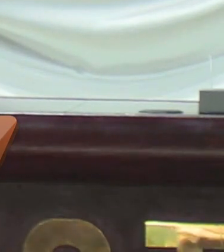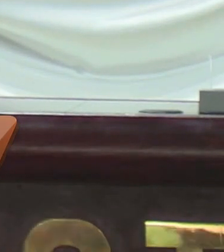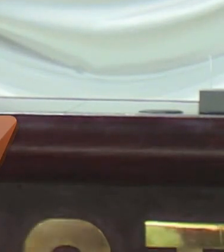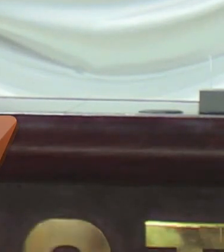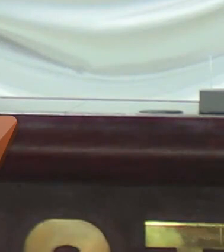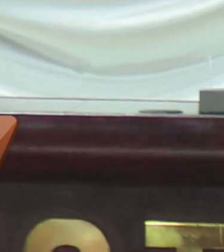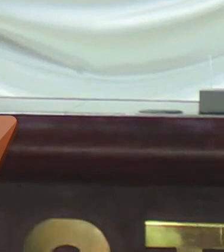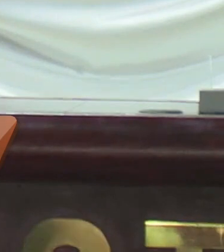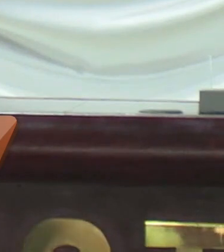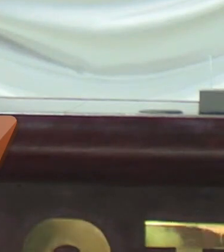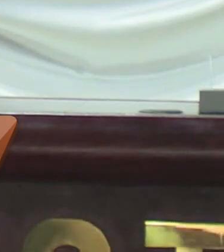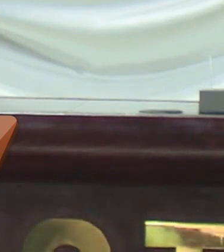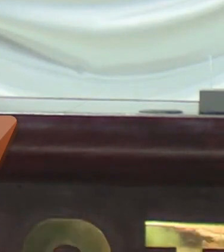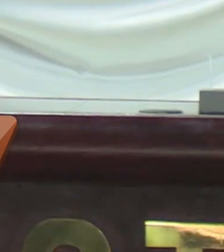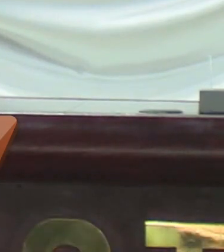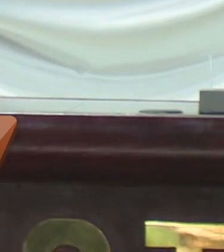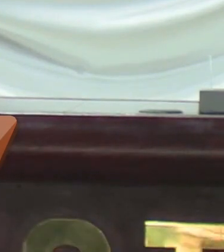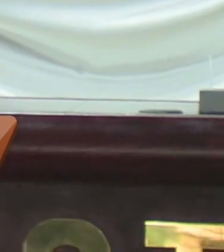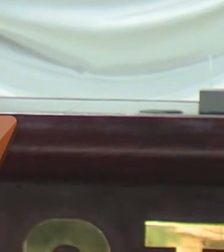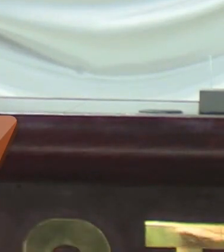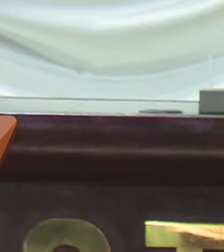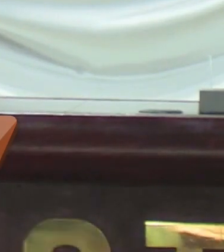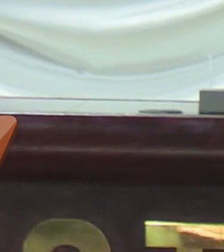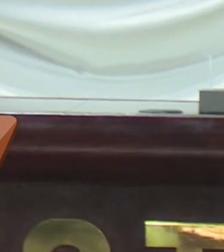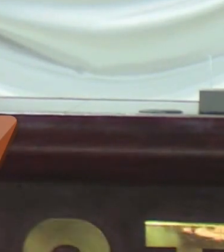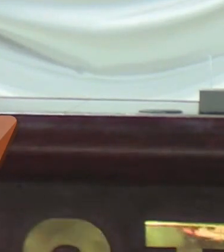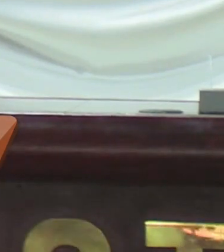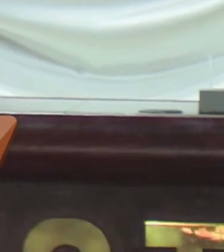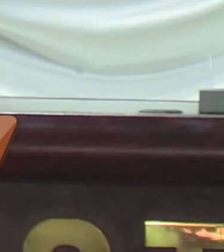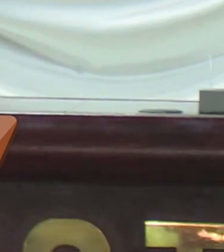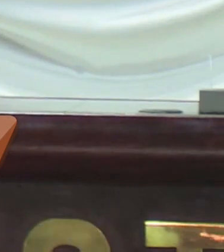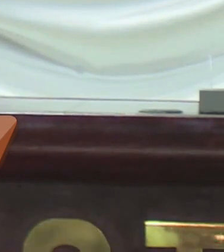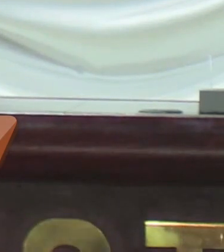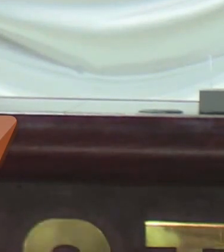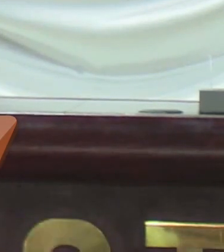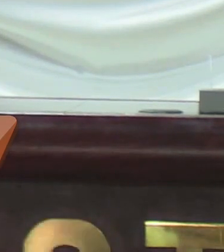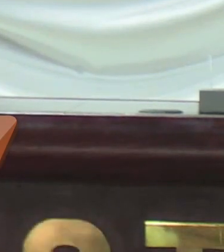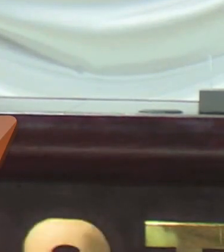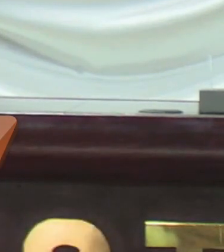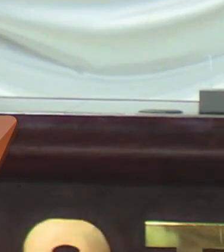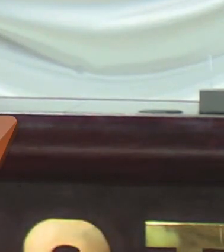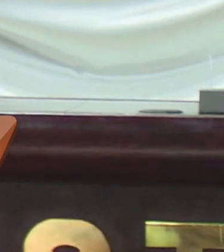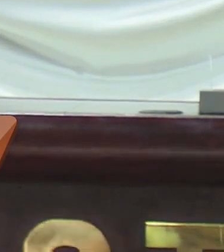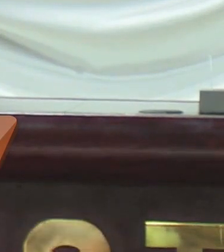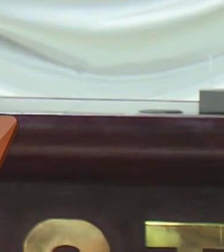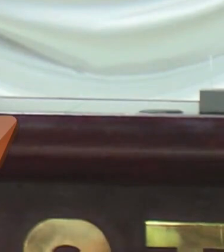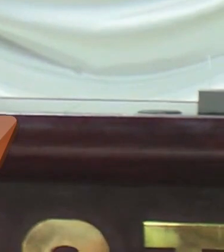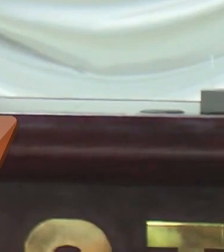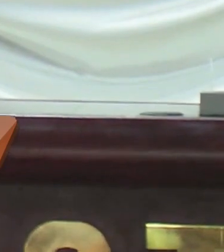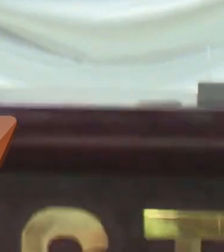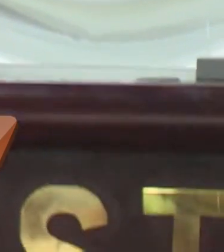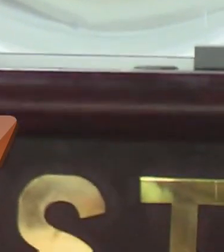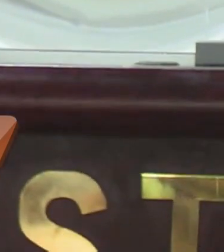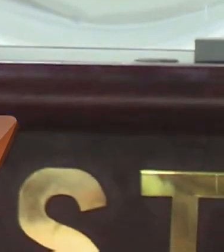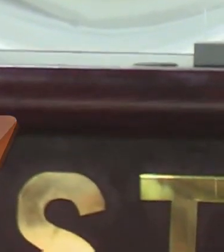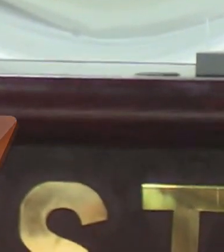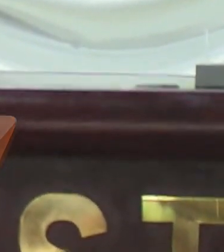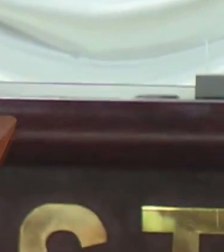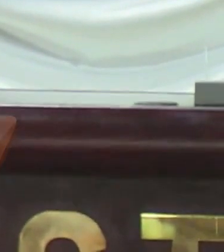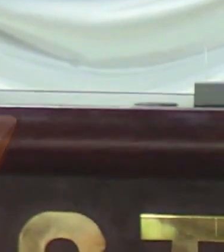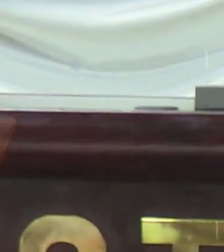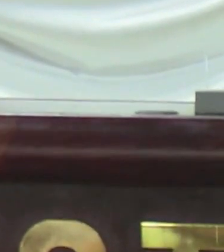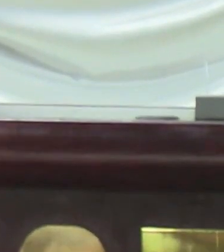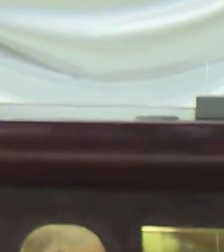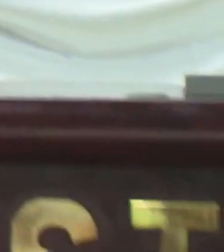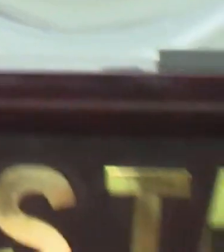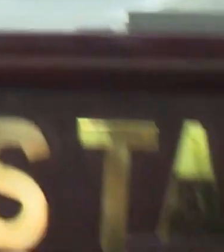del estado de Chiapas por lo que Solicito a la diputada secretaria Yolanda del Rosario Correa González de lectura al